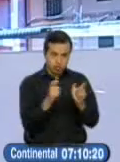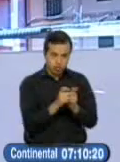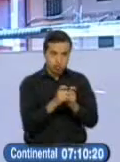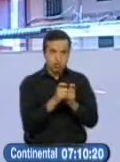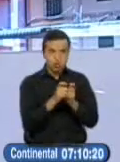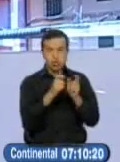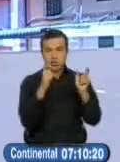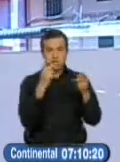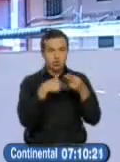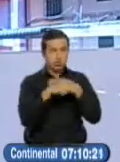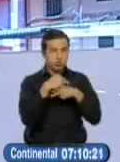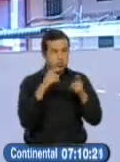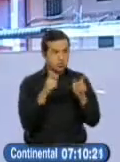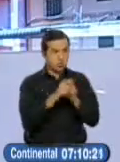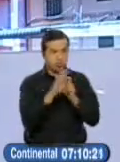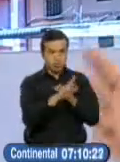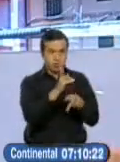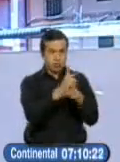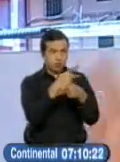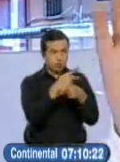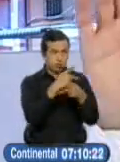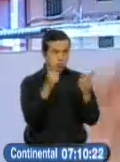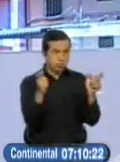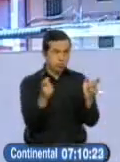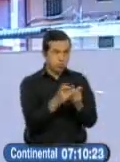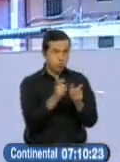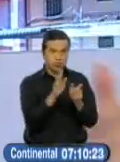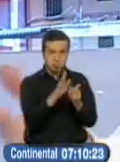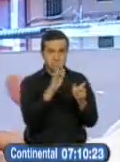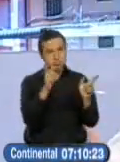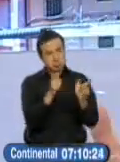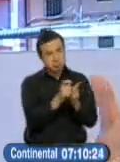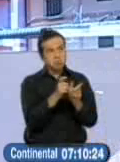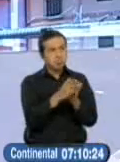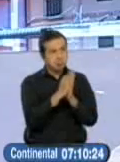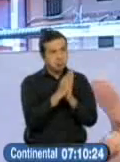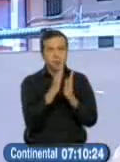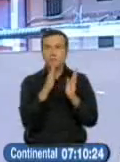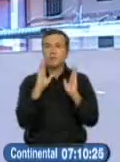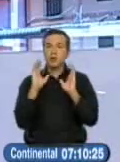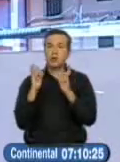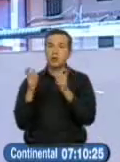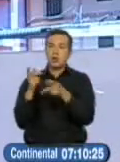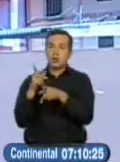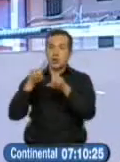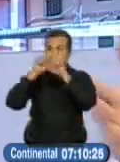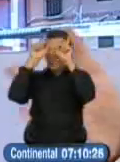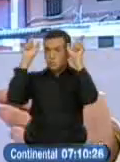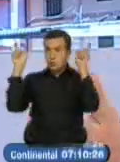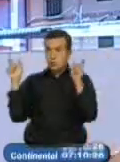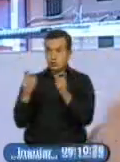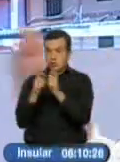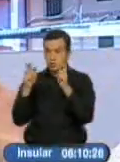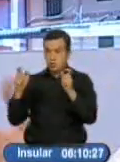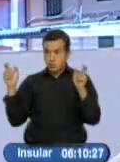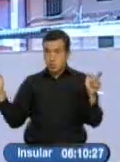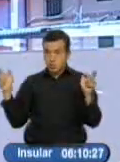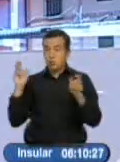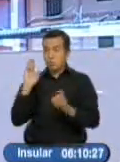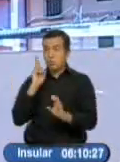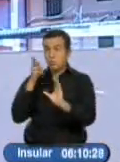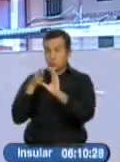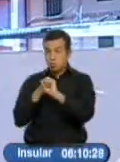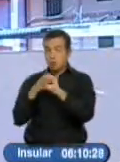los volúmenes que ellos producen puedan ajustarse a la demanda. Y por la parte de la empresa pequeña, mediana y grande, que pueda